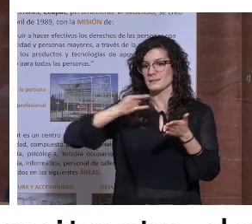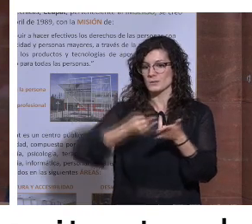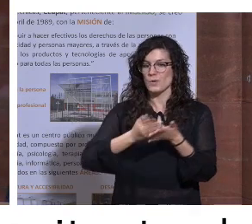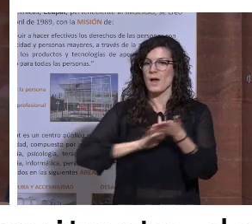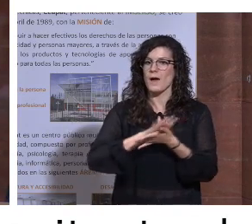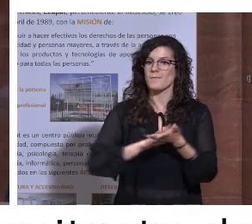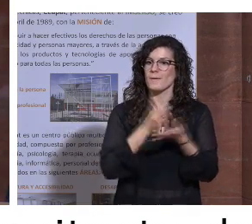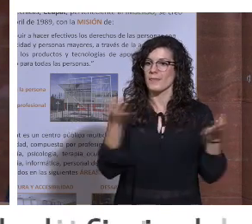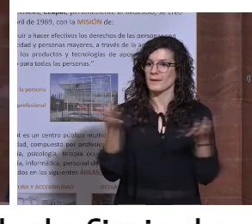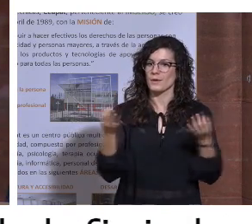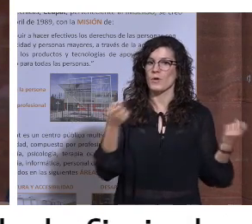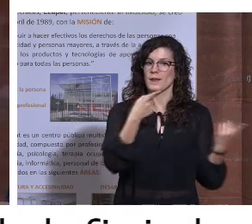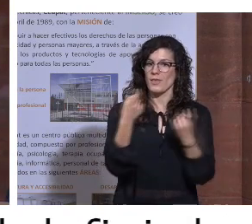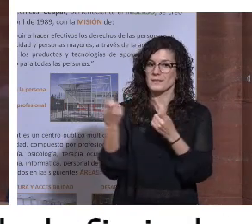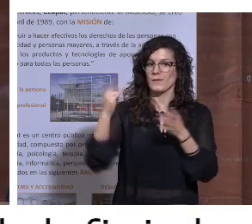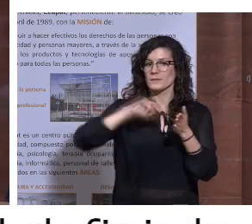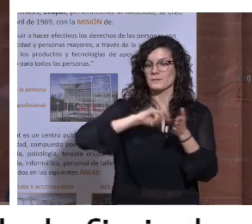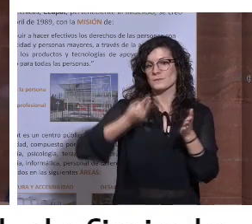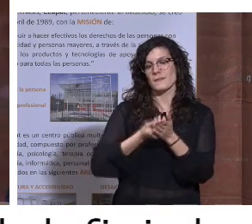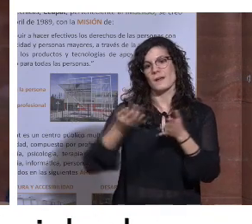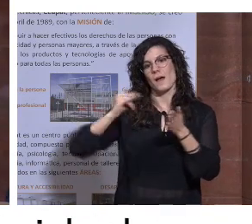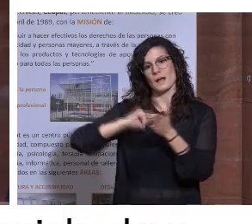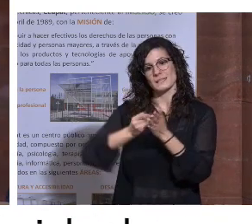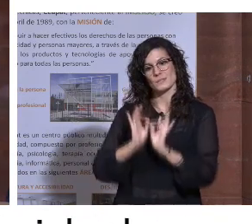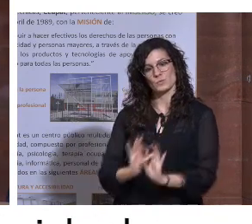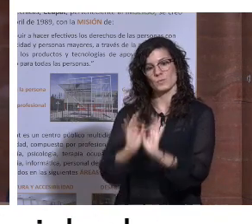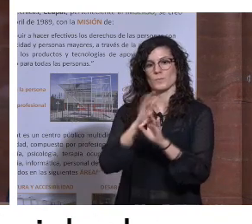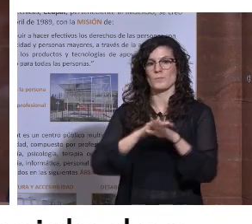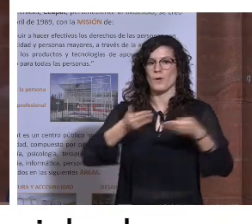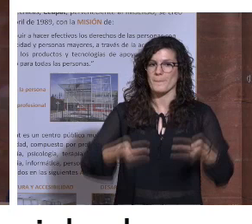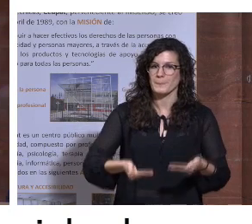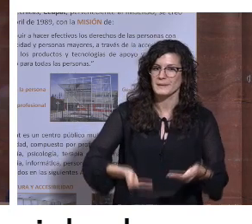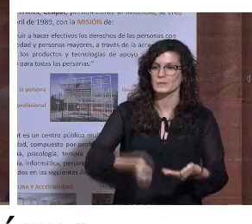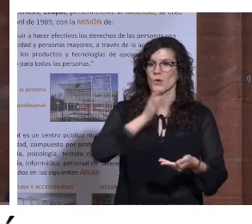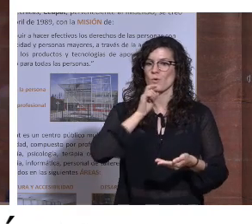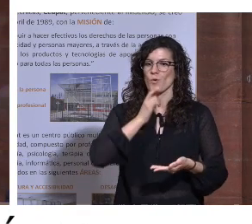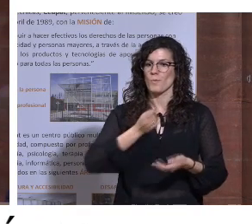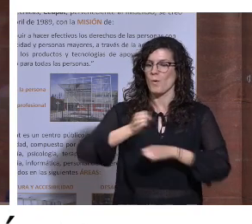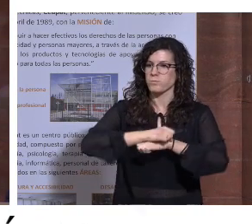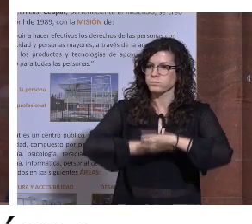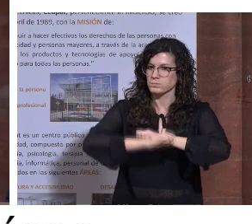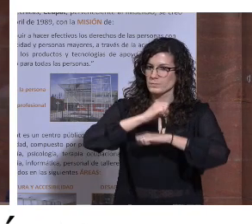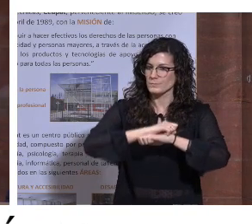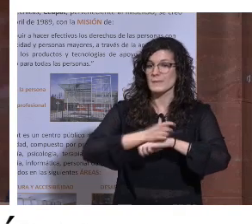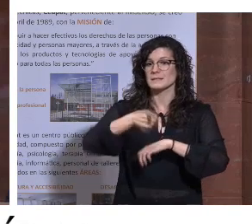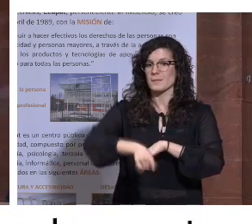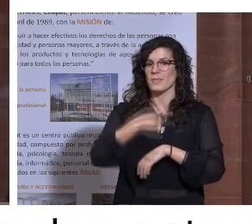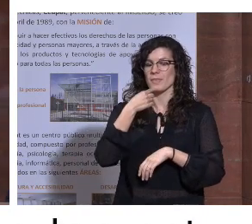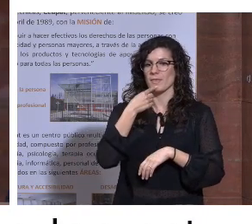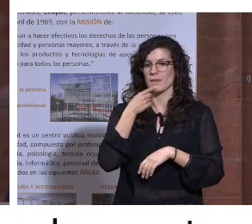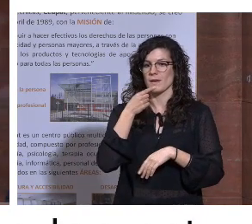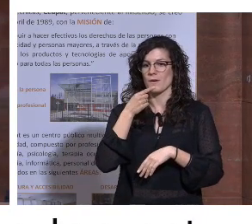las necesidades técnicas de la arquitectura, de cómo controlar los pesos, las cargas, todas estas cosas, pero decía además que es cualquier